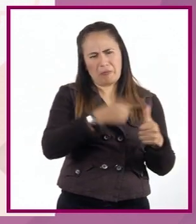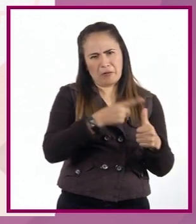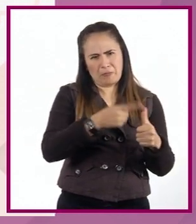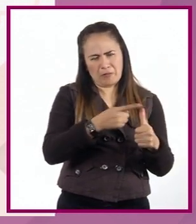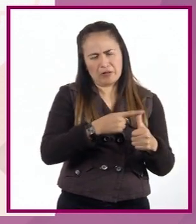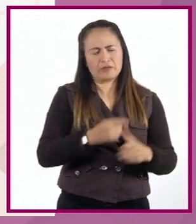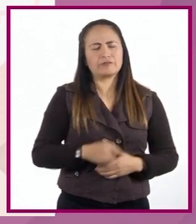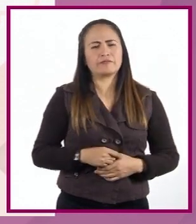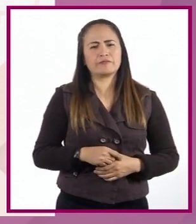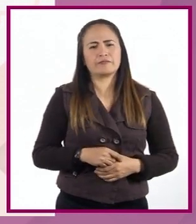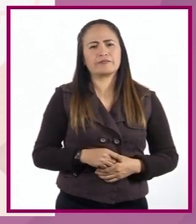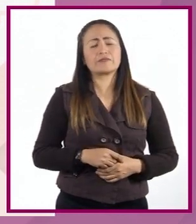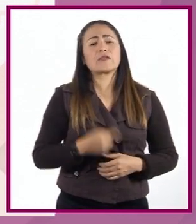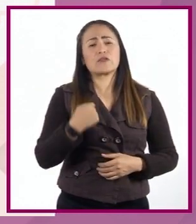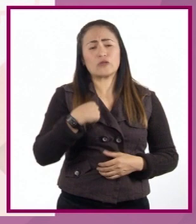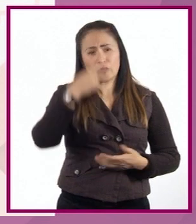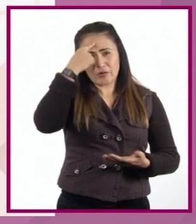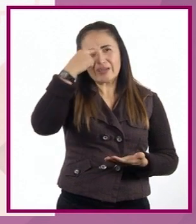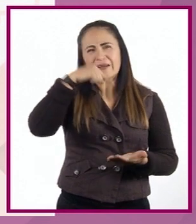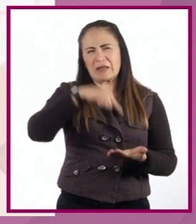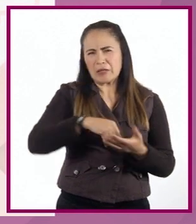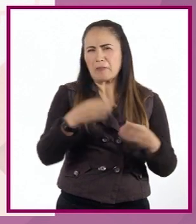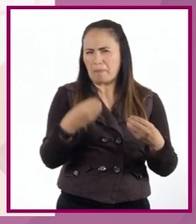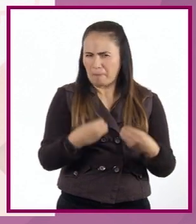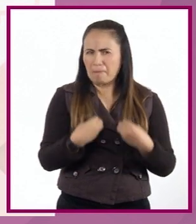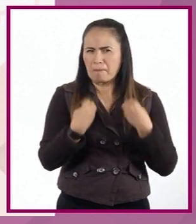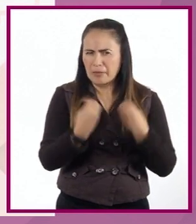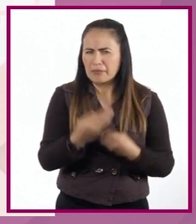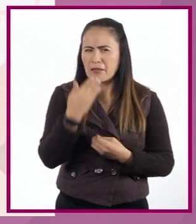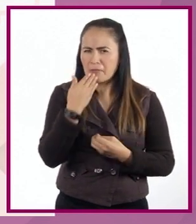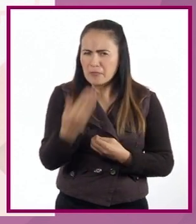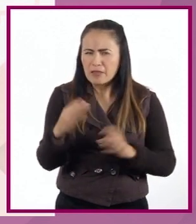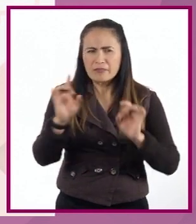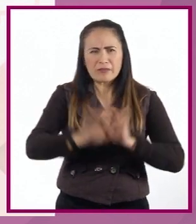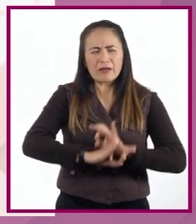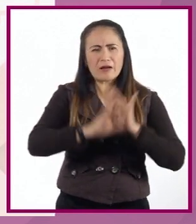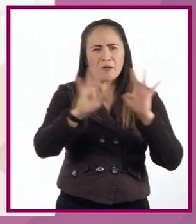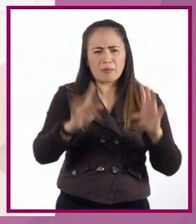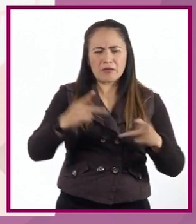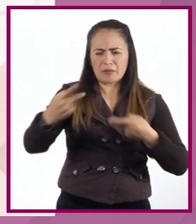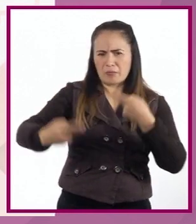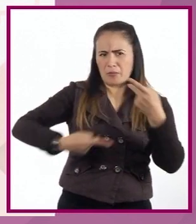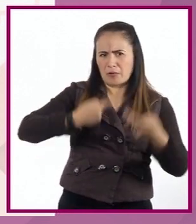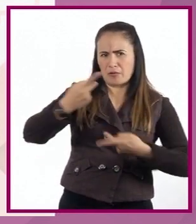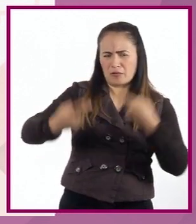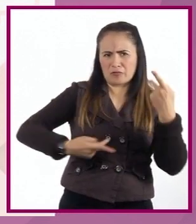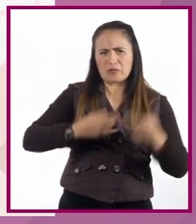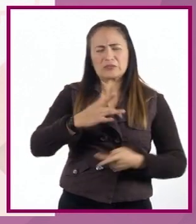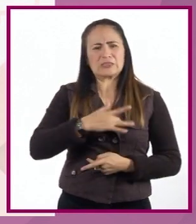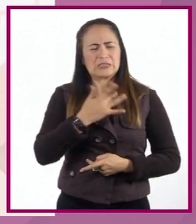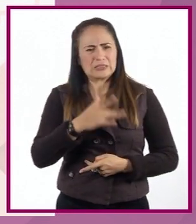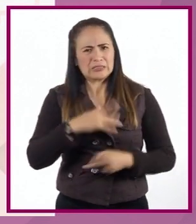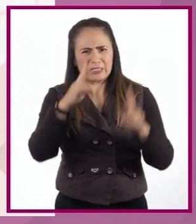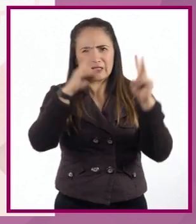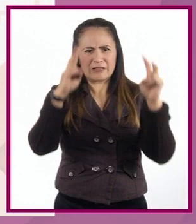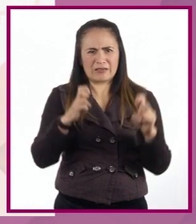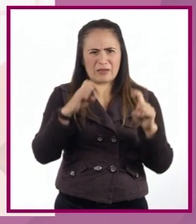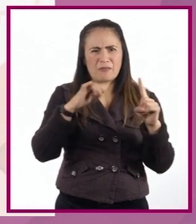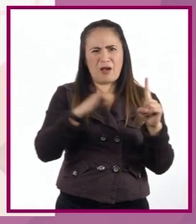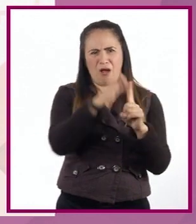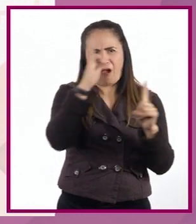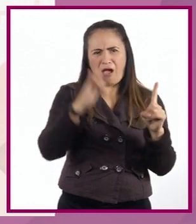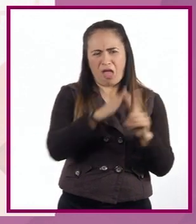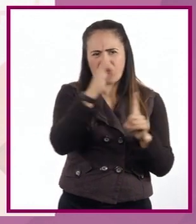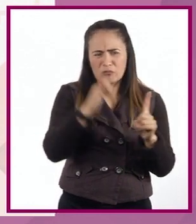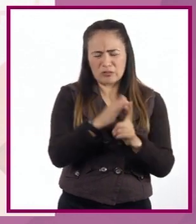De hecho, creía tener una vida casi perfecta hasta que un día me entrevistaron sobre mi experiencia con el bullying. Y entonces